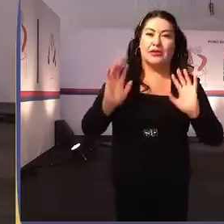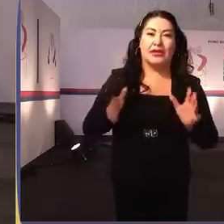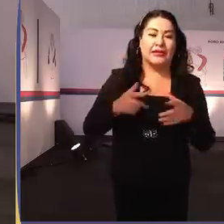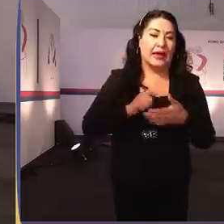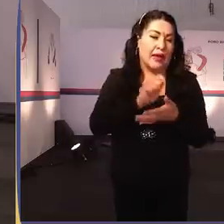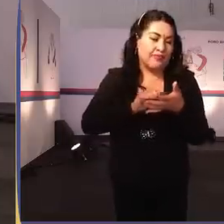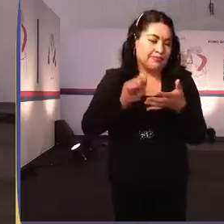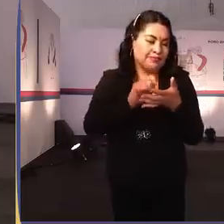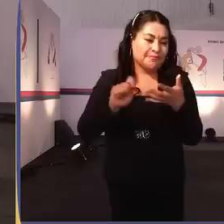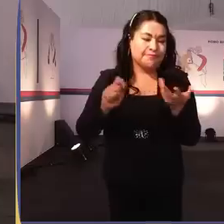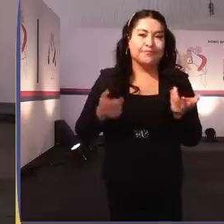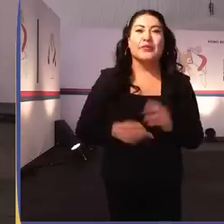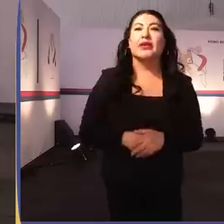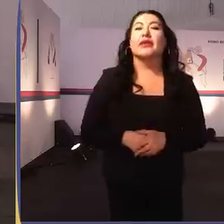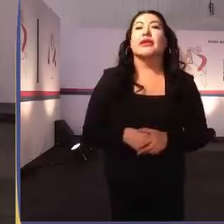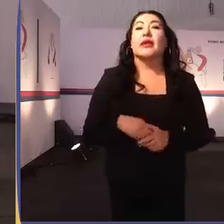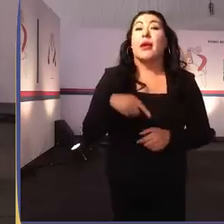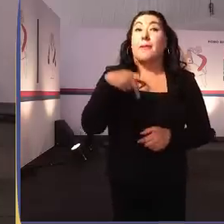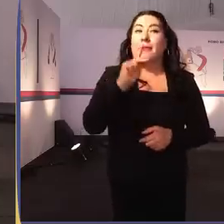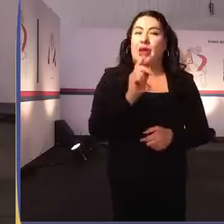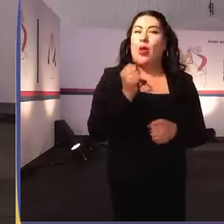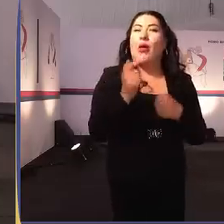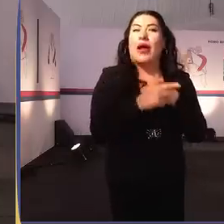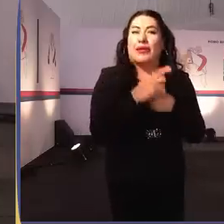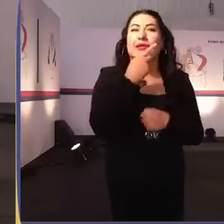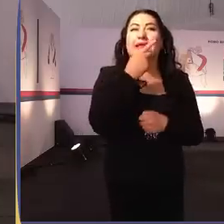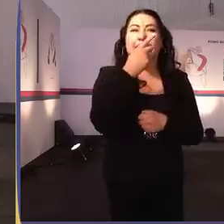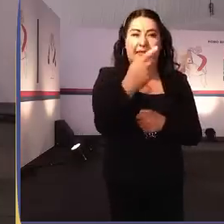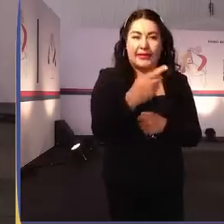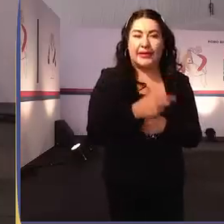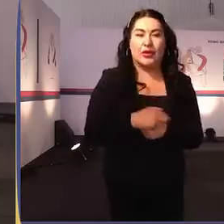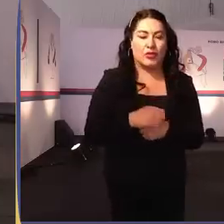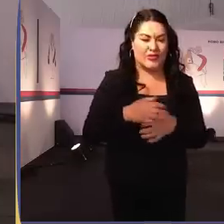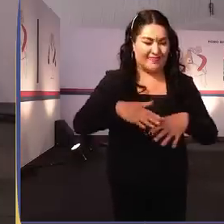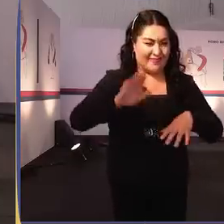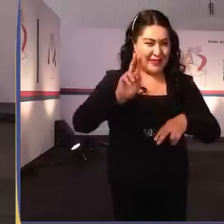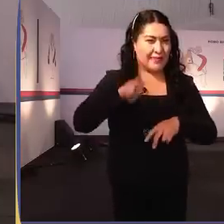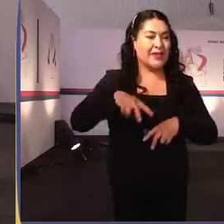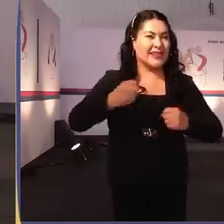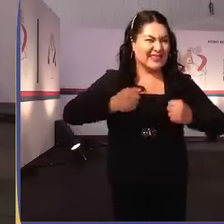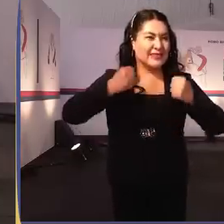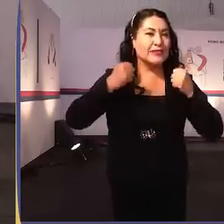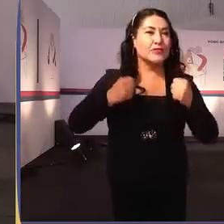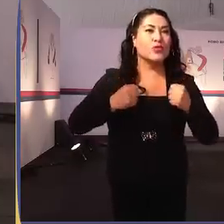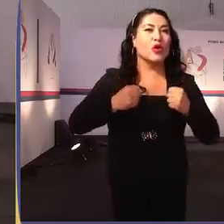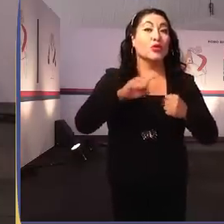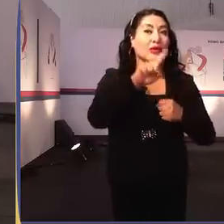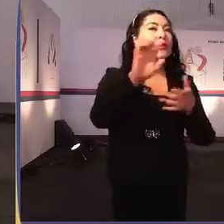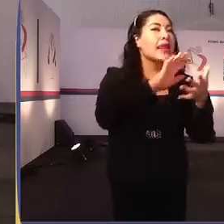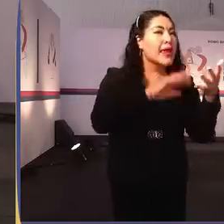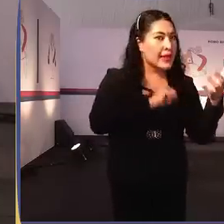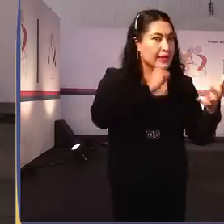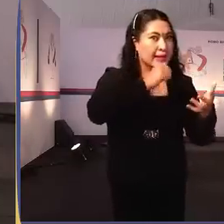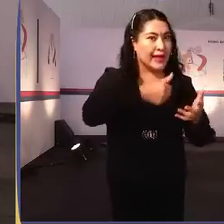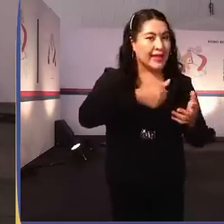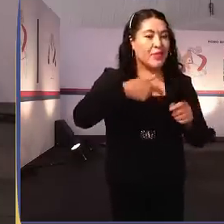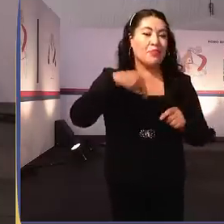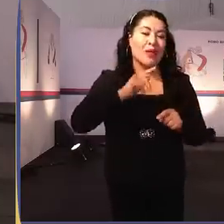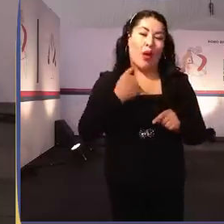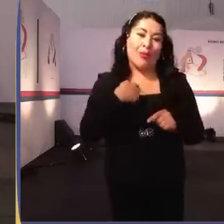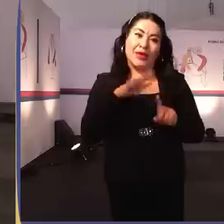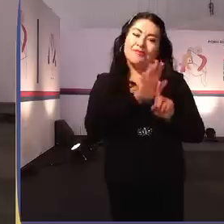tantos. Y el pastel es yo poco. Yo una cosa sí les voy a decir esta tarde con absoluta convicción. No lean, quedamos, pero bueno, ya me estaban